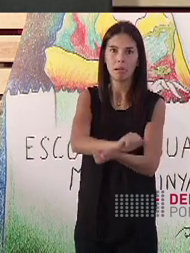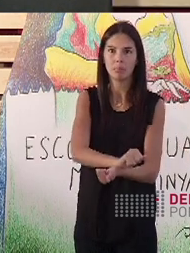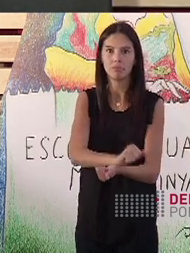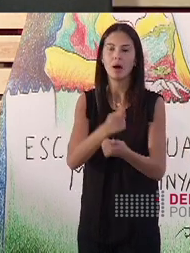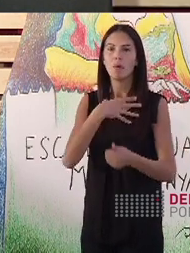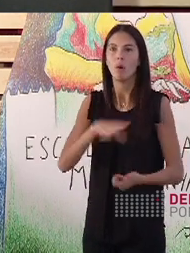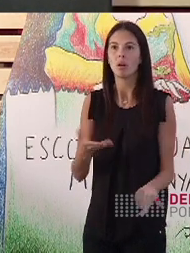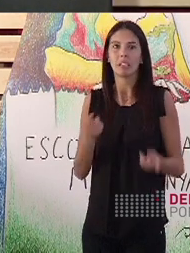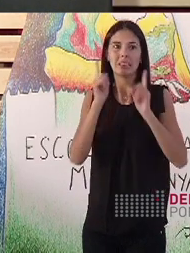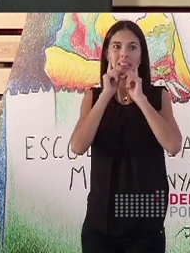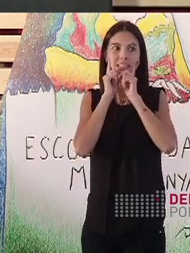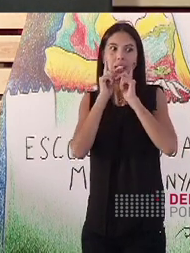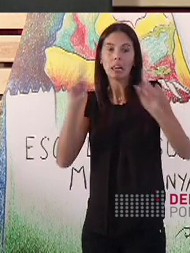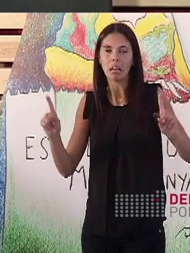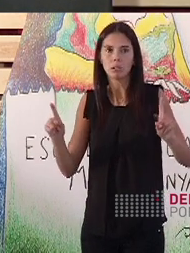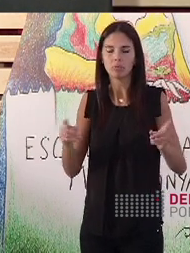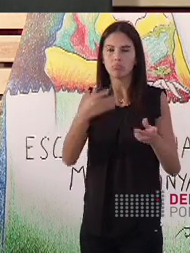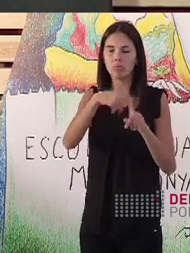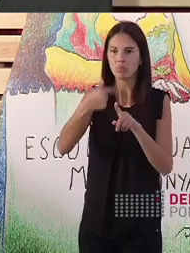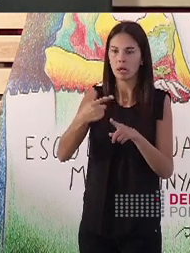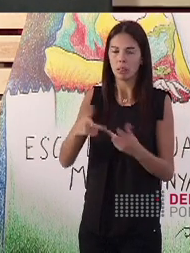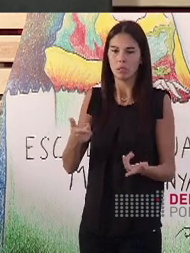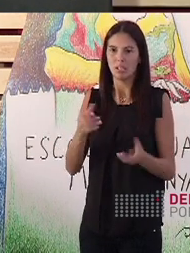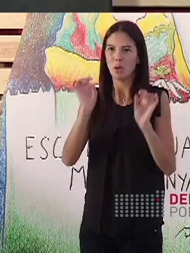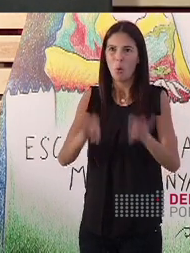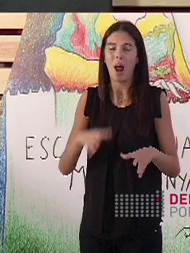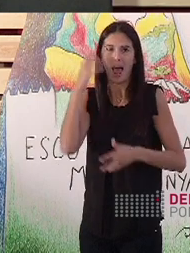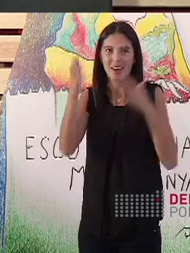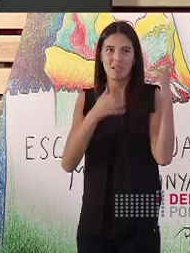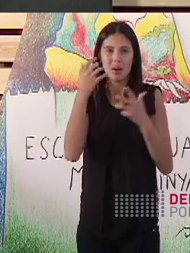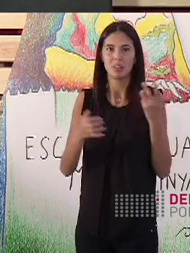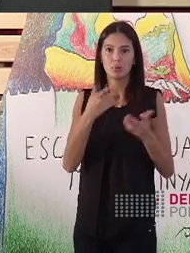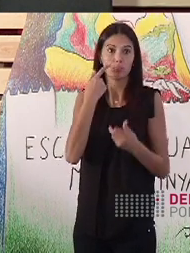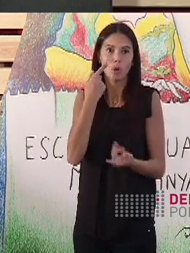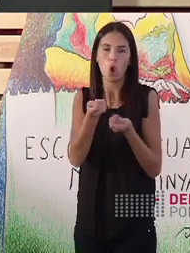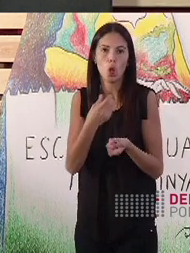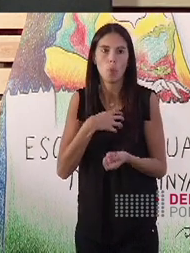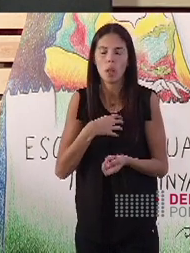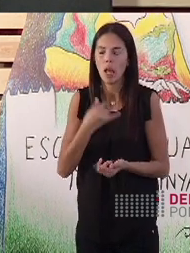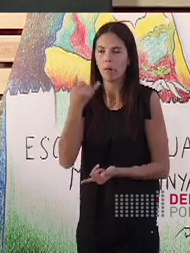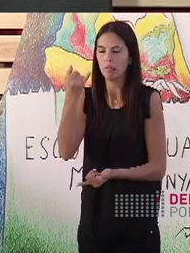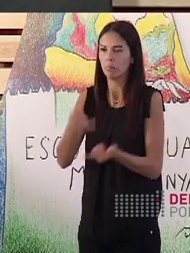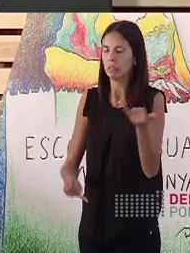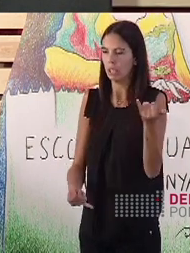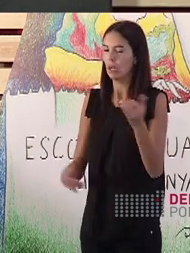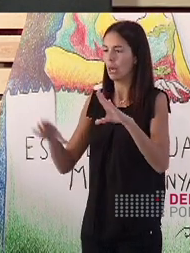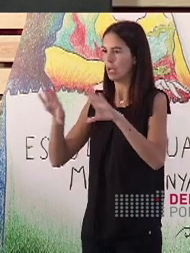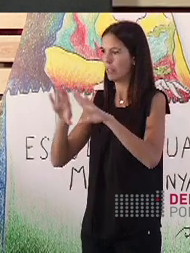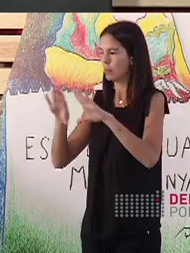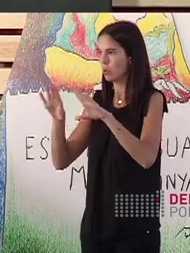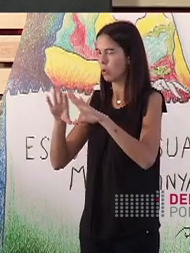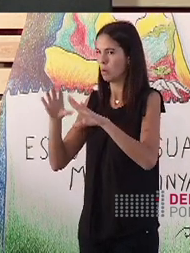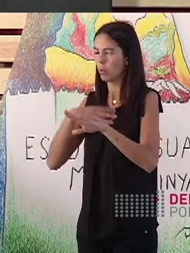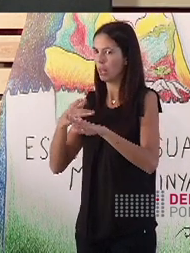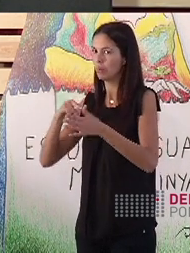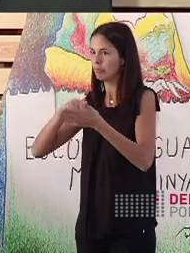sus instintos más primarios, si son como animalitos, etcétera, pues quizás el feminismo nos estamos equivocando de táctica. O sea,